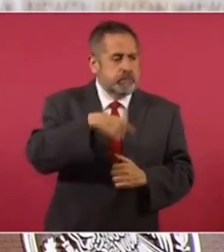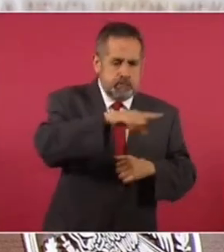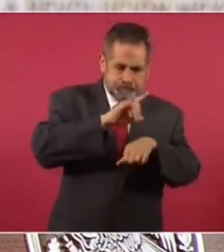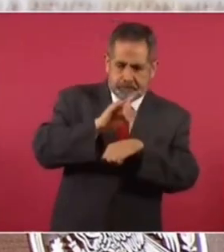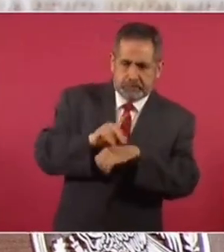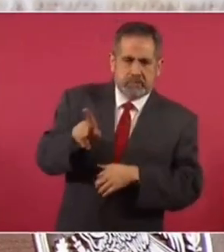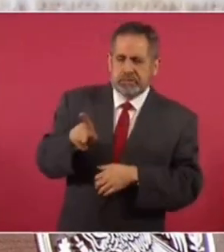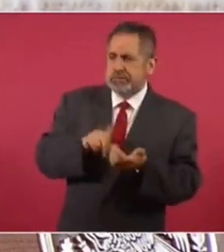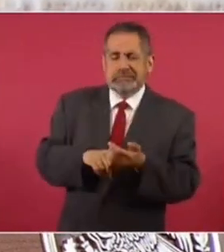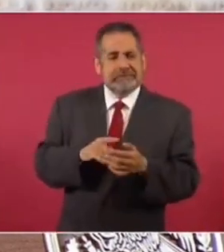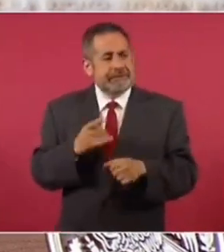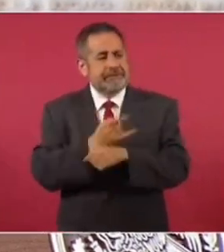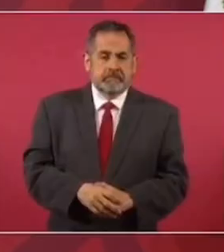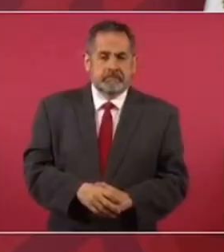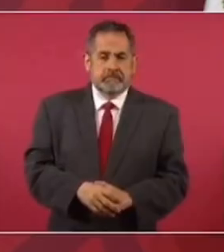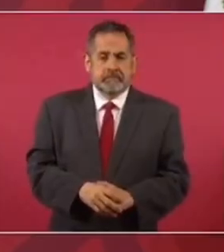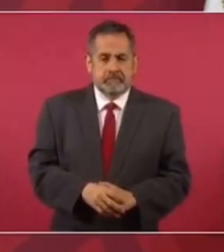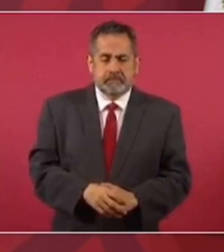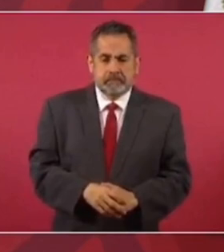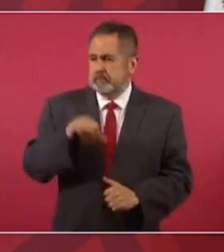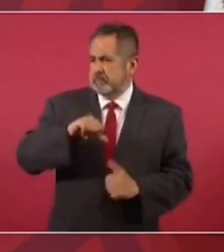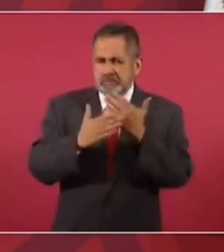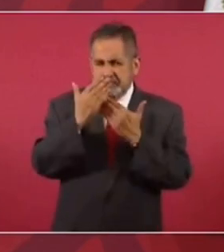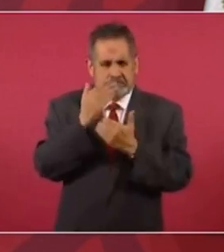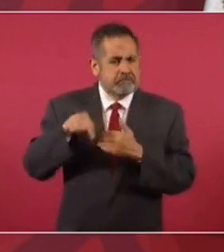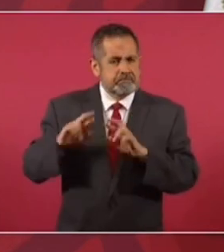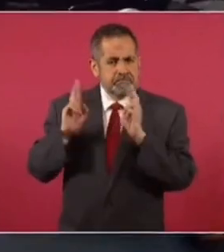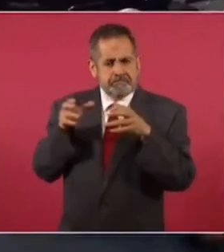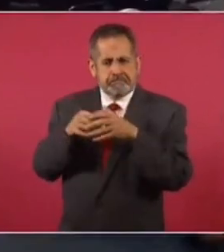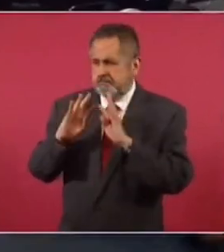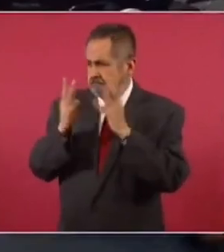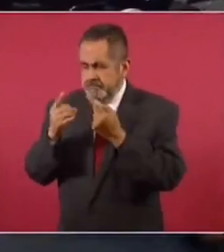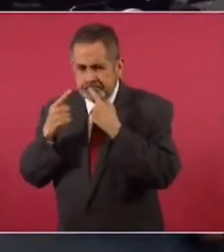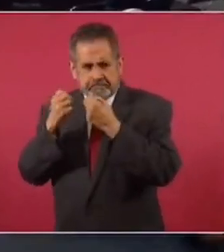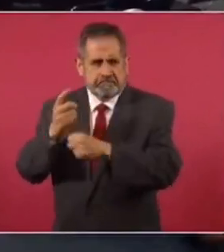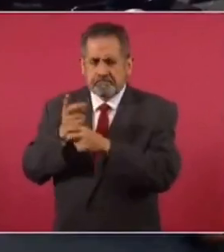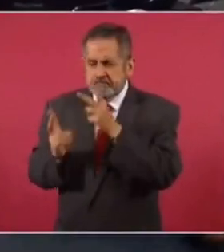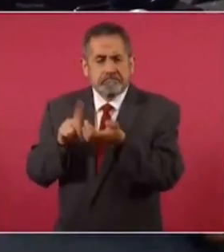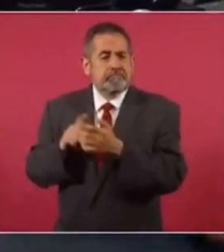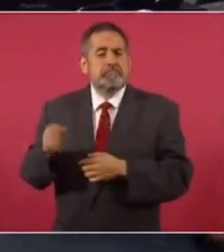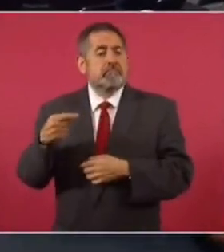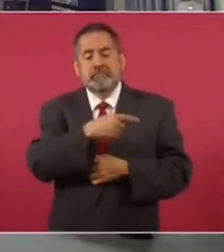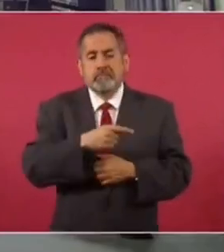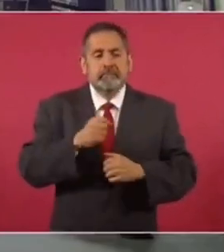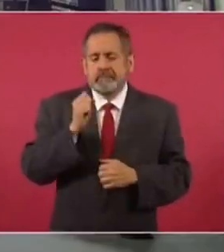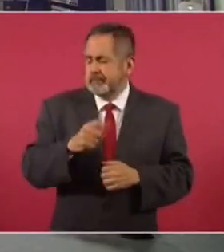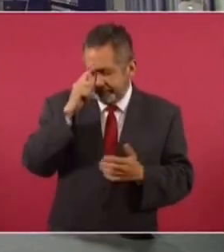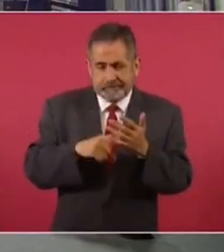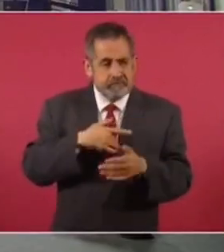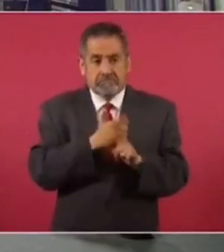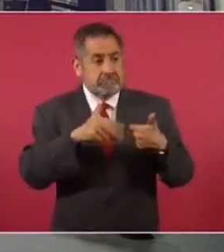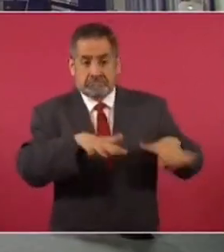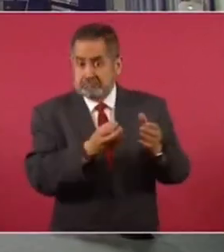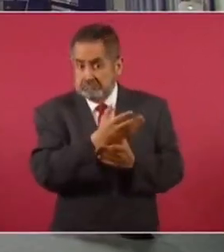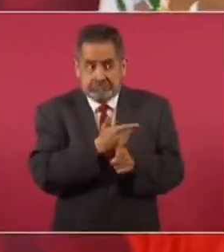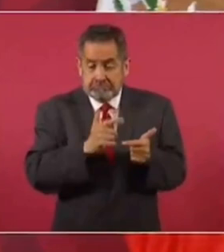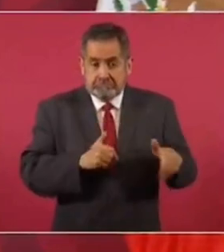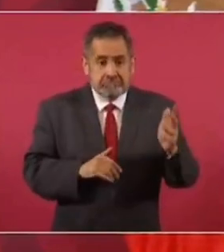simulación en la prensa. Y hoy en la mañana, en la reunión de seguridad, hablando, es que seguro van a salir, o ya